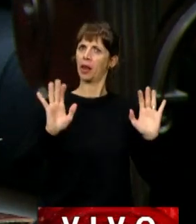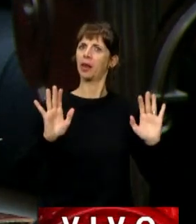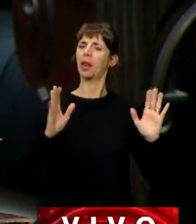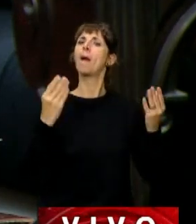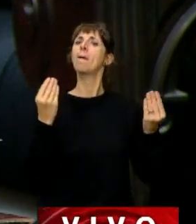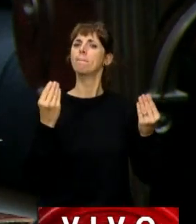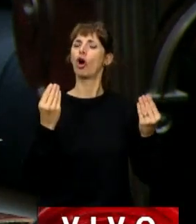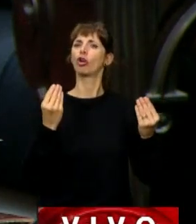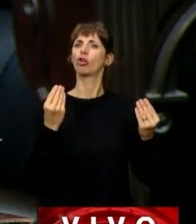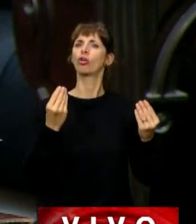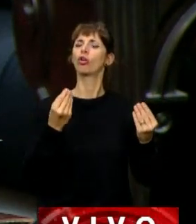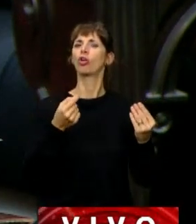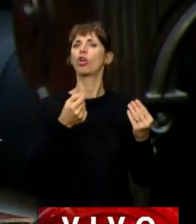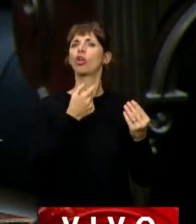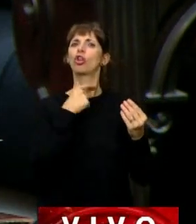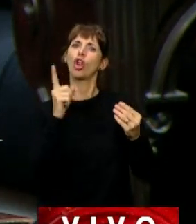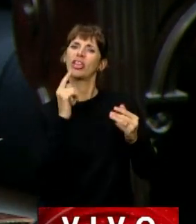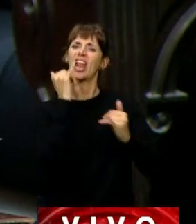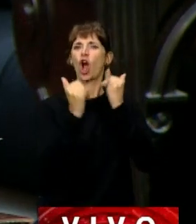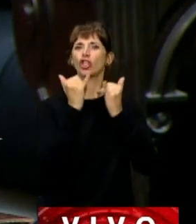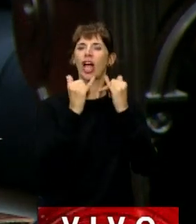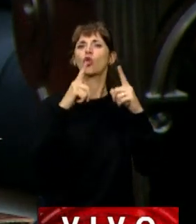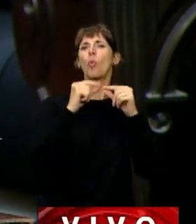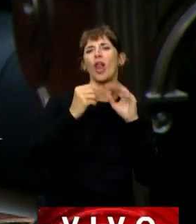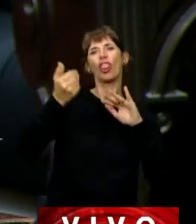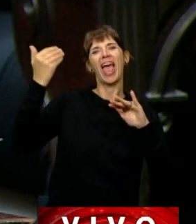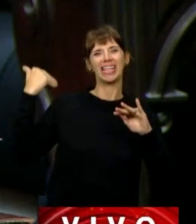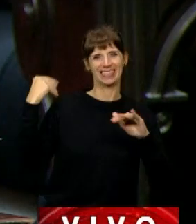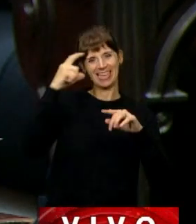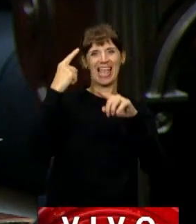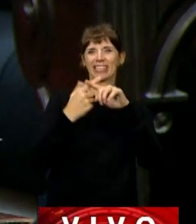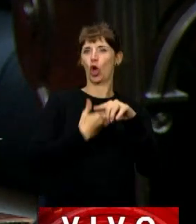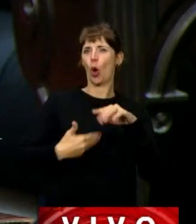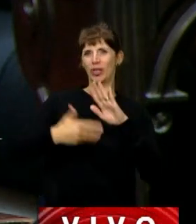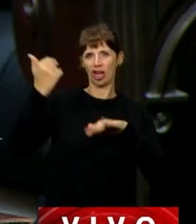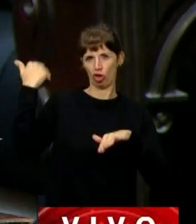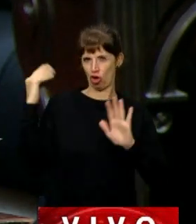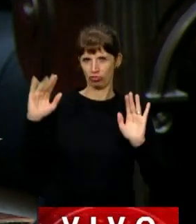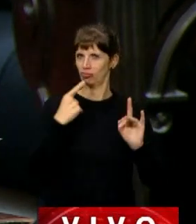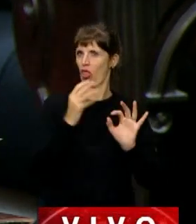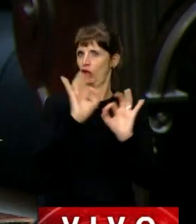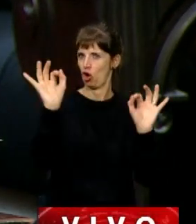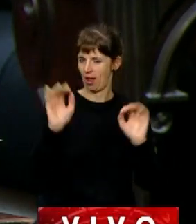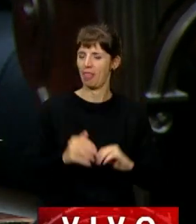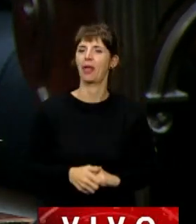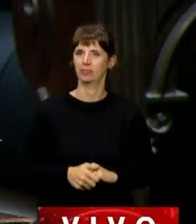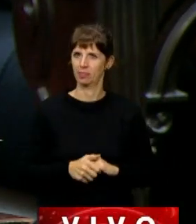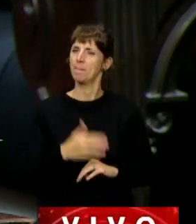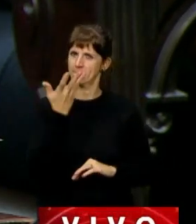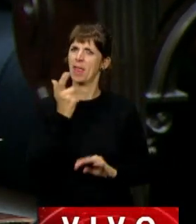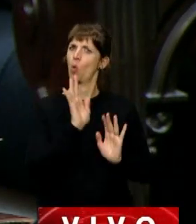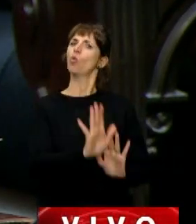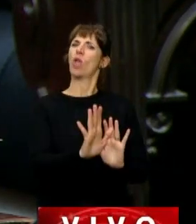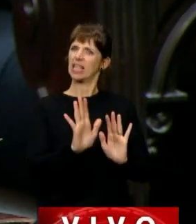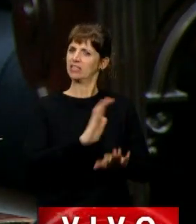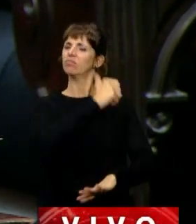quiso sacar cifras anteriores a su gestión. Y de ahí me tomo. Me gusta ese Mansur que